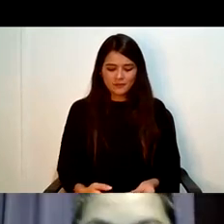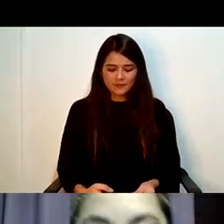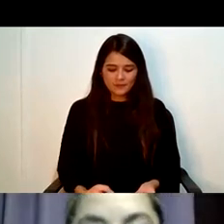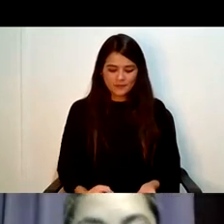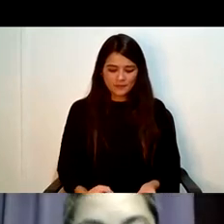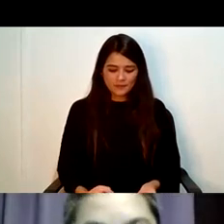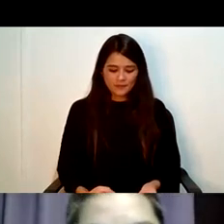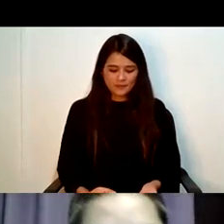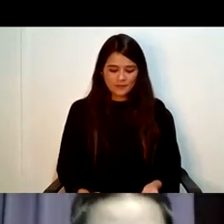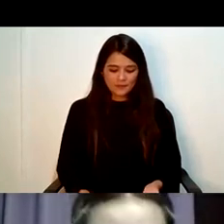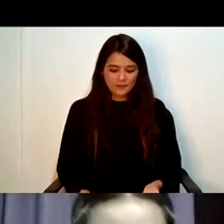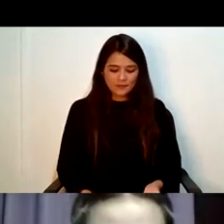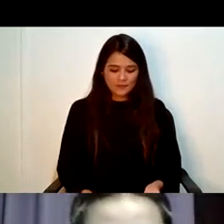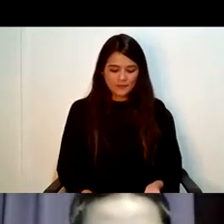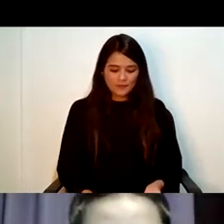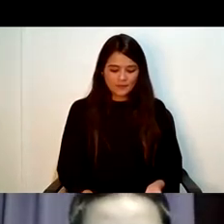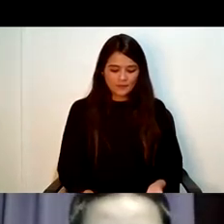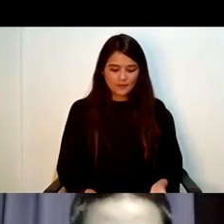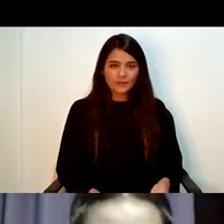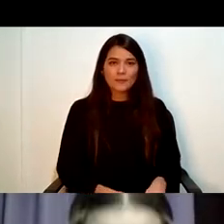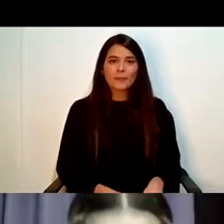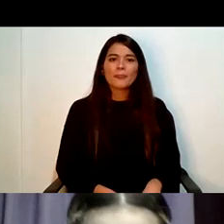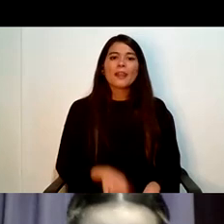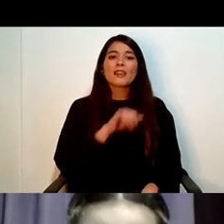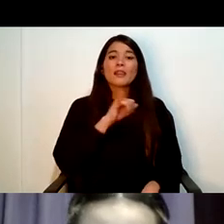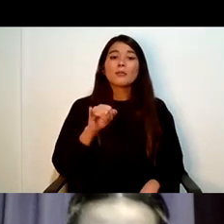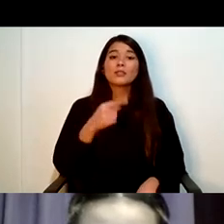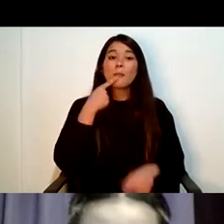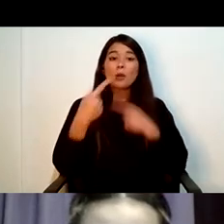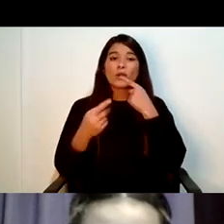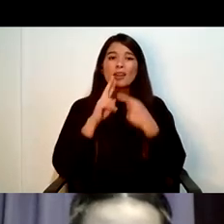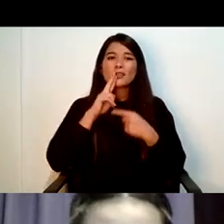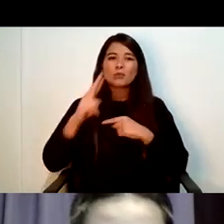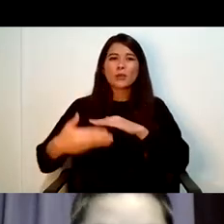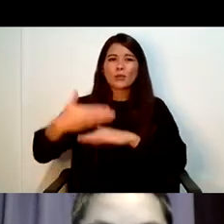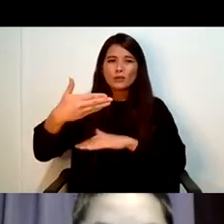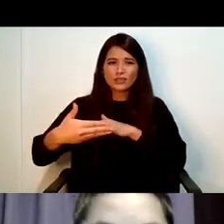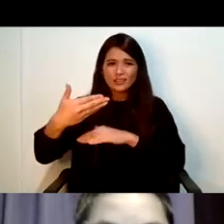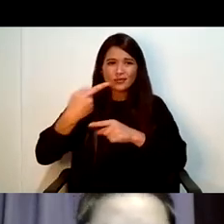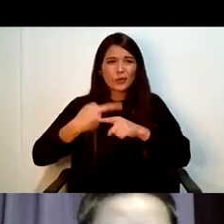Las preguntas después se responderán por el chat. El resto de las preguntas, ¿cierto?